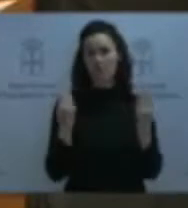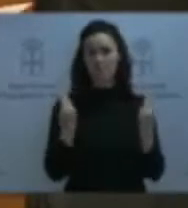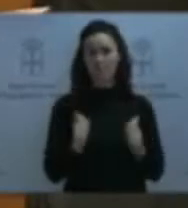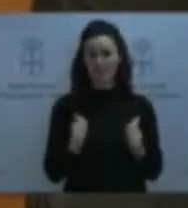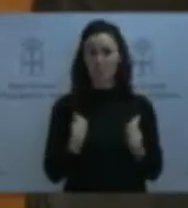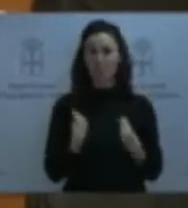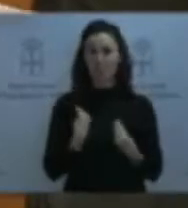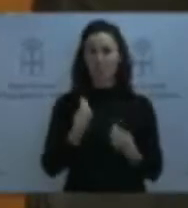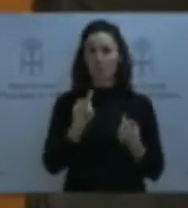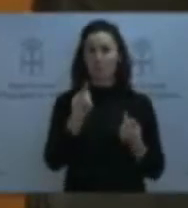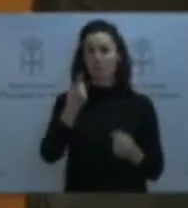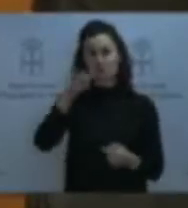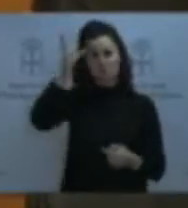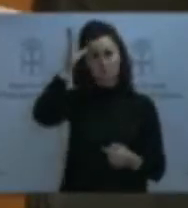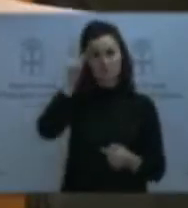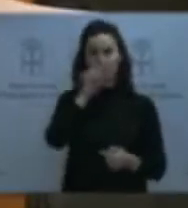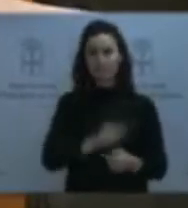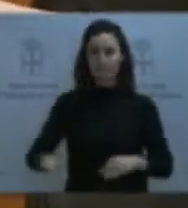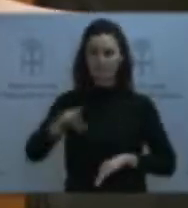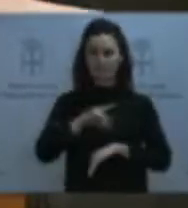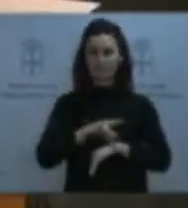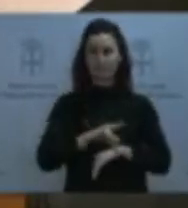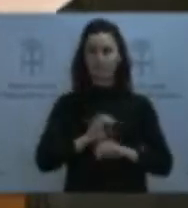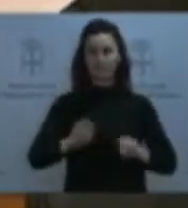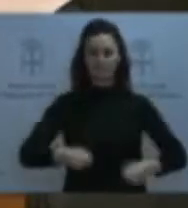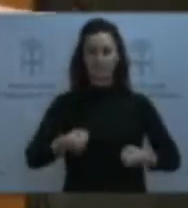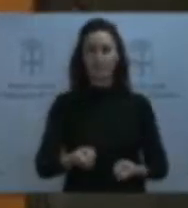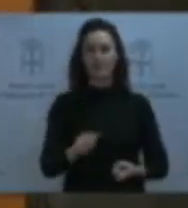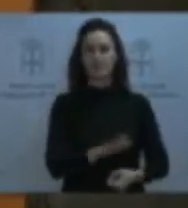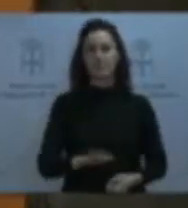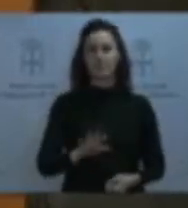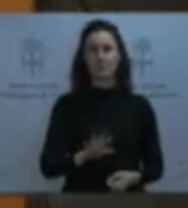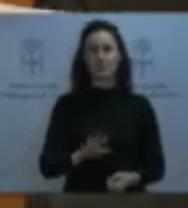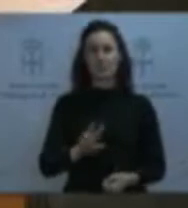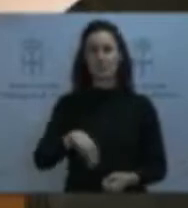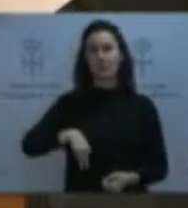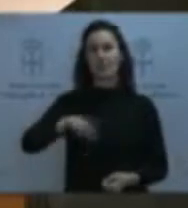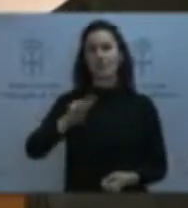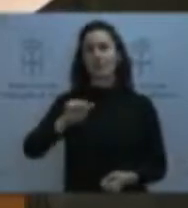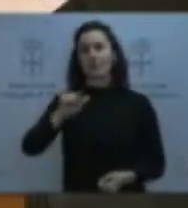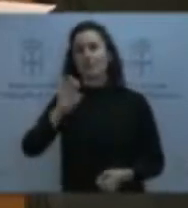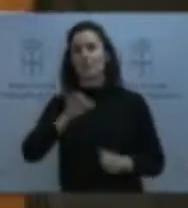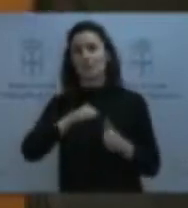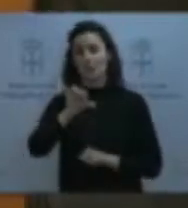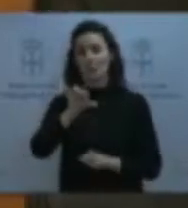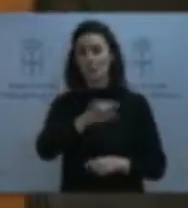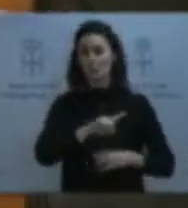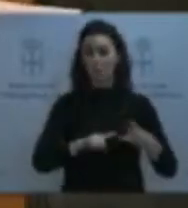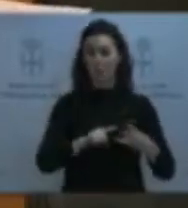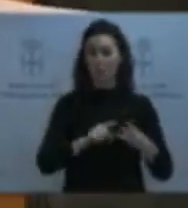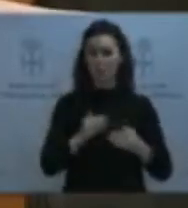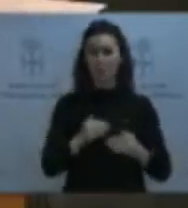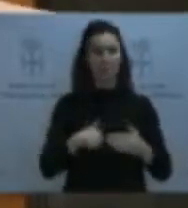infantil, en Avilés, en el Valle de Nalón y en Gijón. En todos ellos, las demoras máximas para consultas primeras están en 12